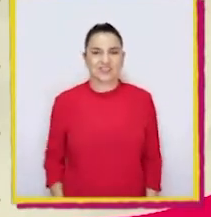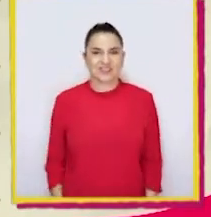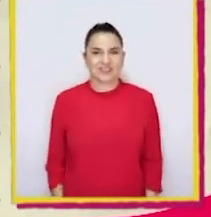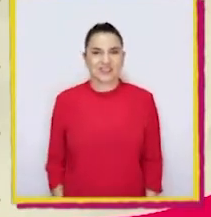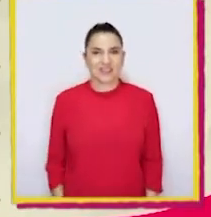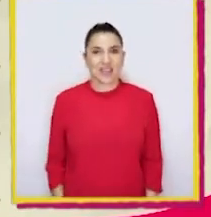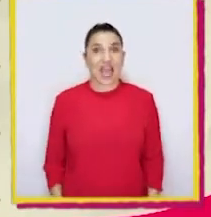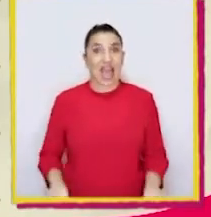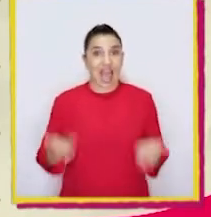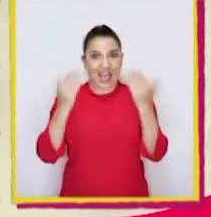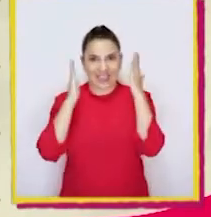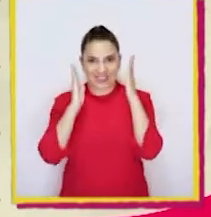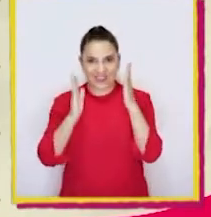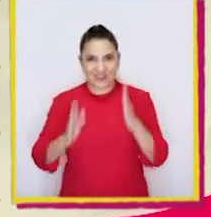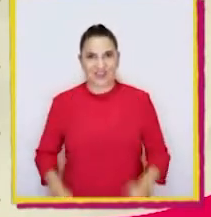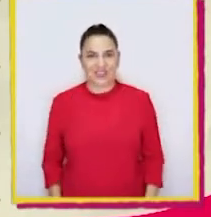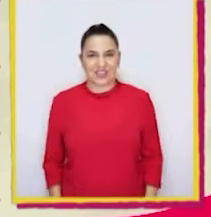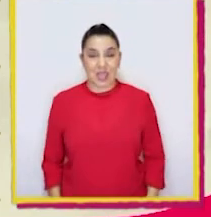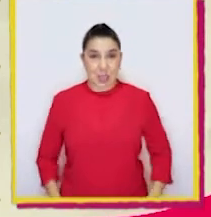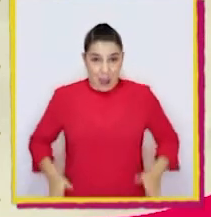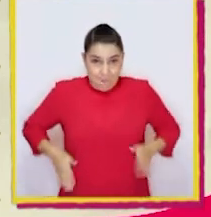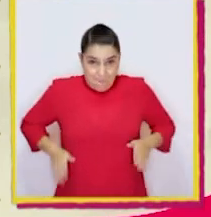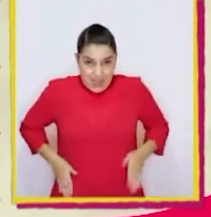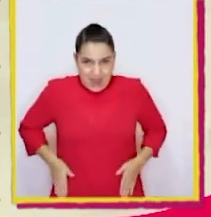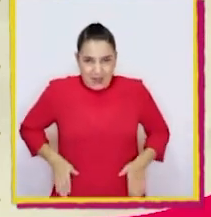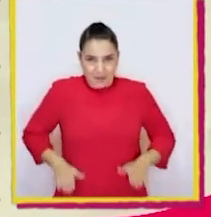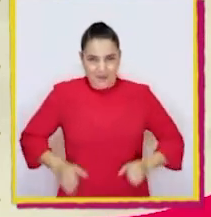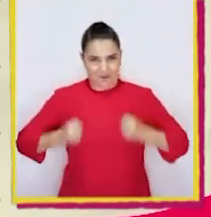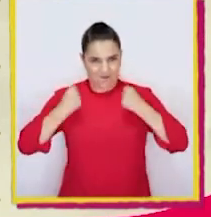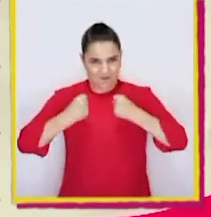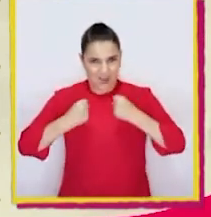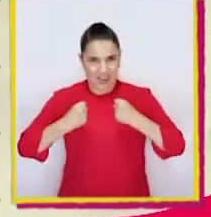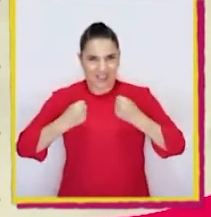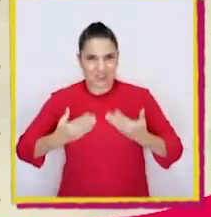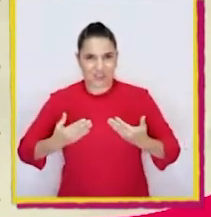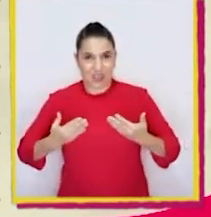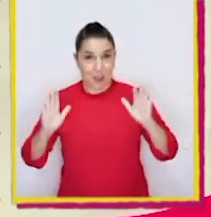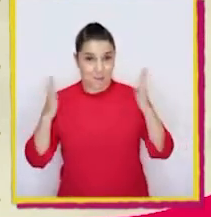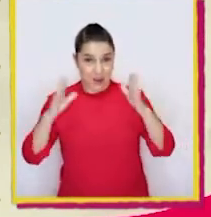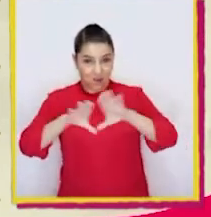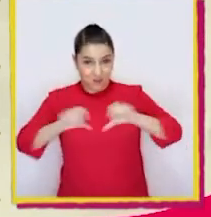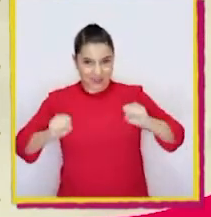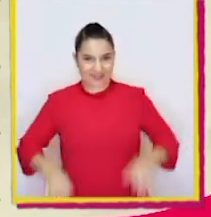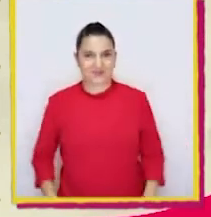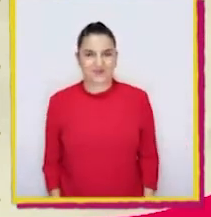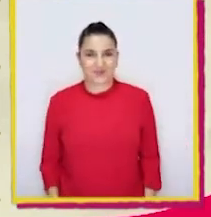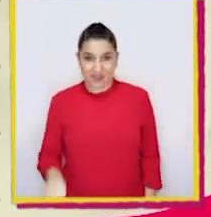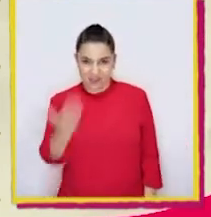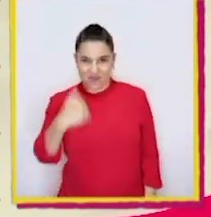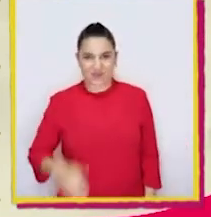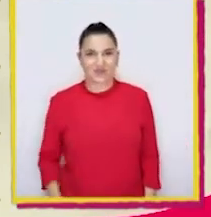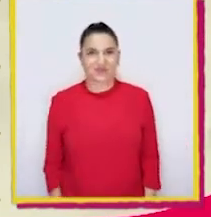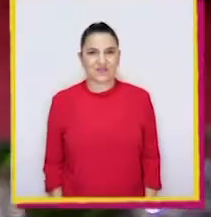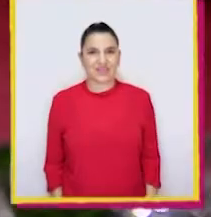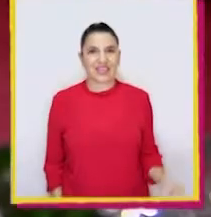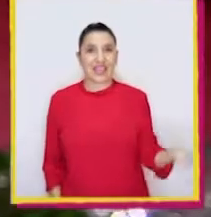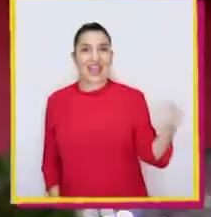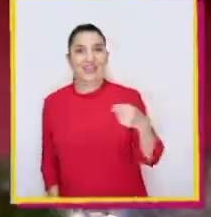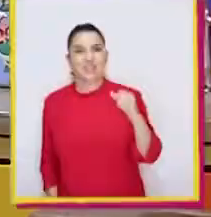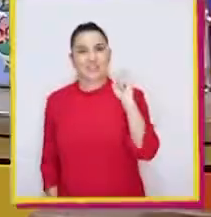gancho derecho. ¡Atención! Postura de piernas, brazos y manos preparadas.